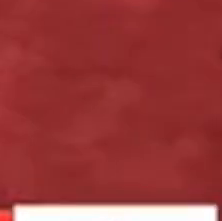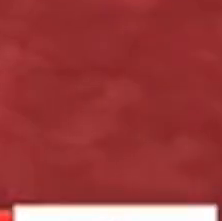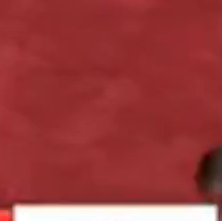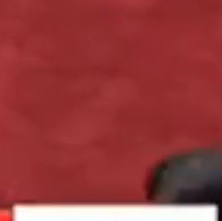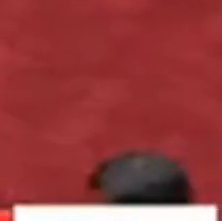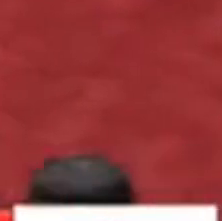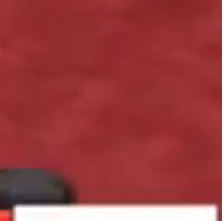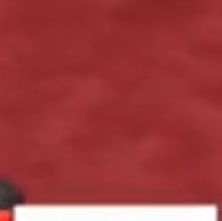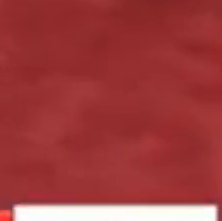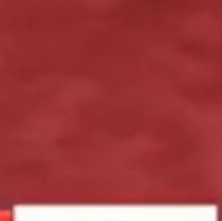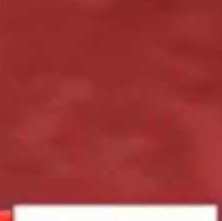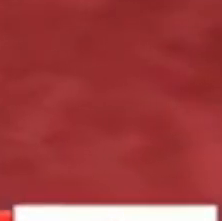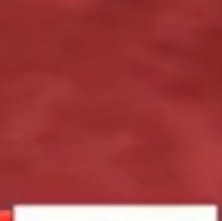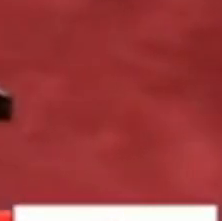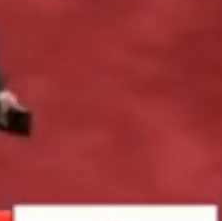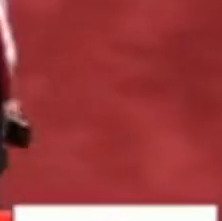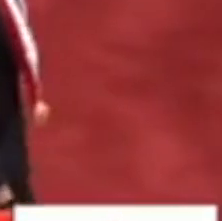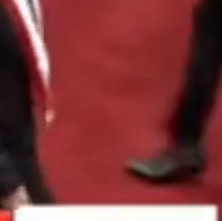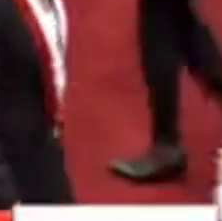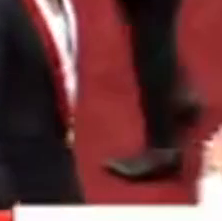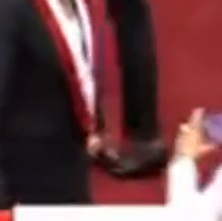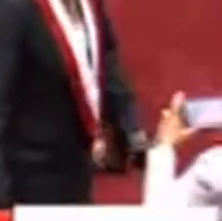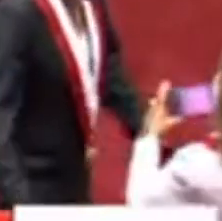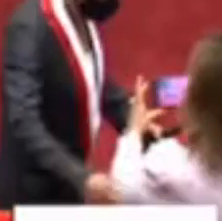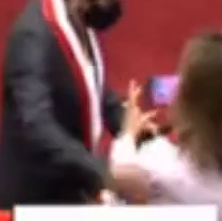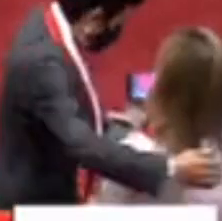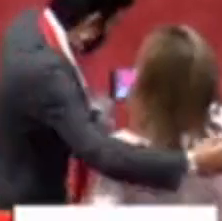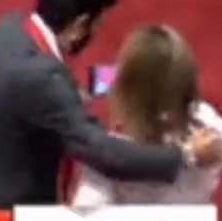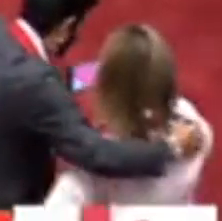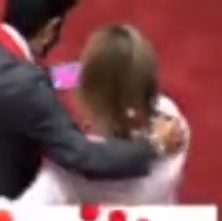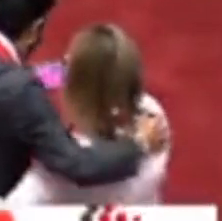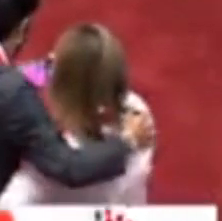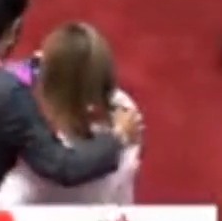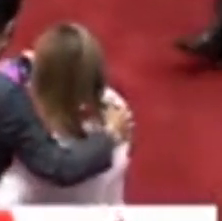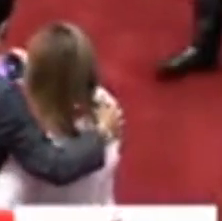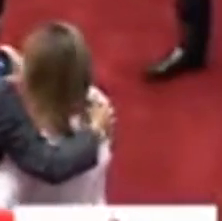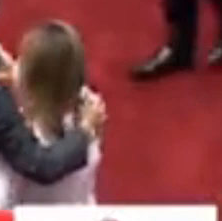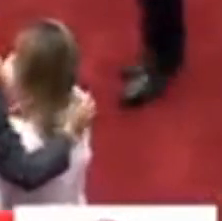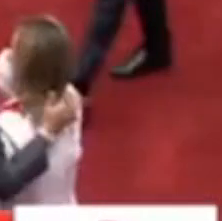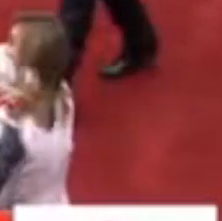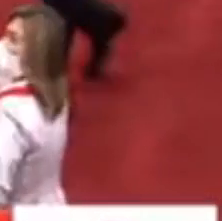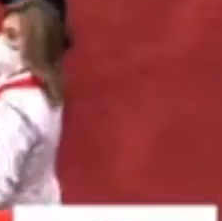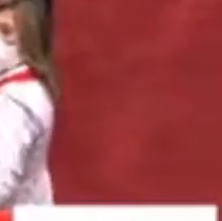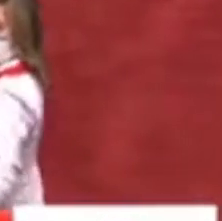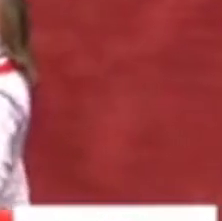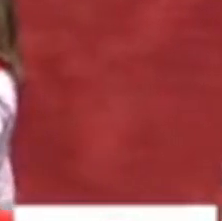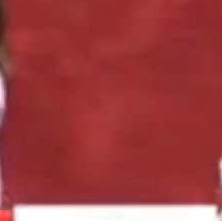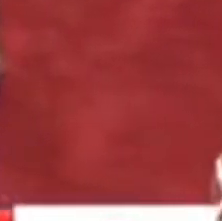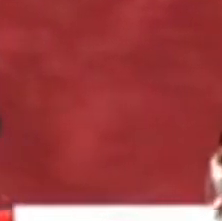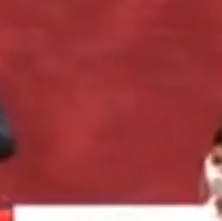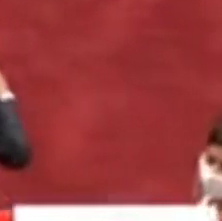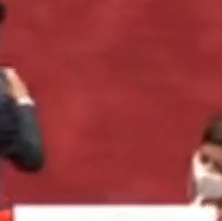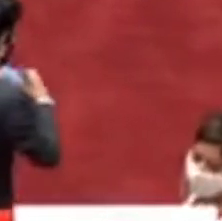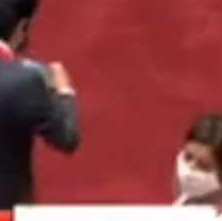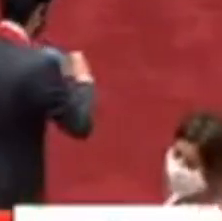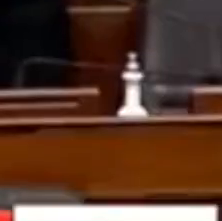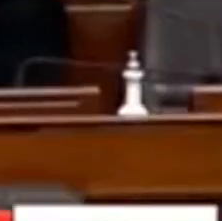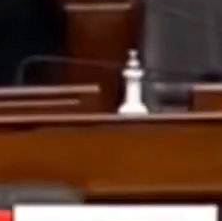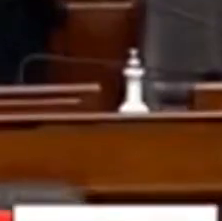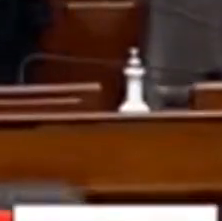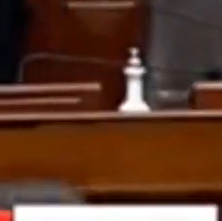la congresista Mary Infantes, Nilsa Chacón, Tania Ramírez también. Recordar que